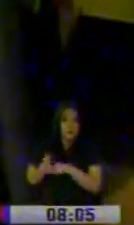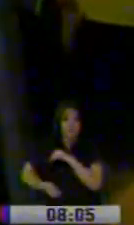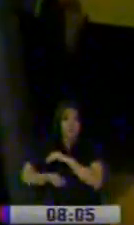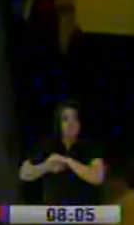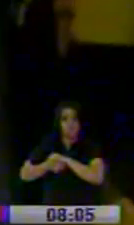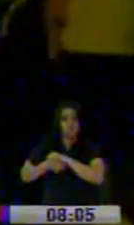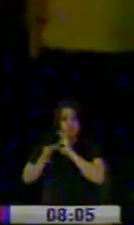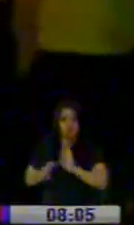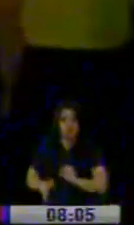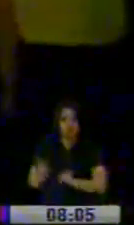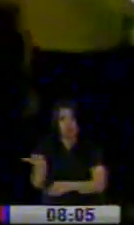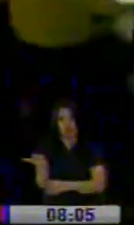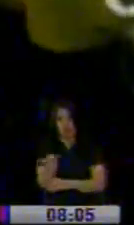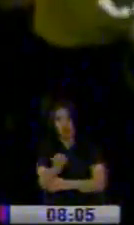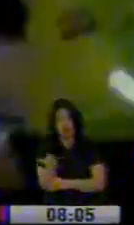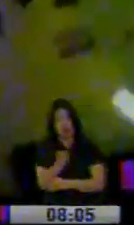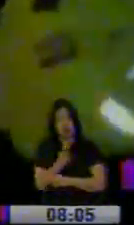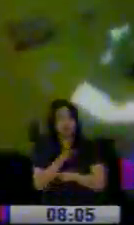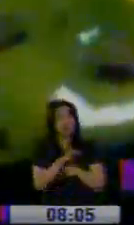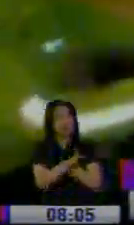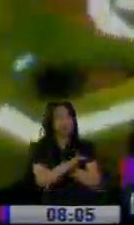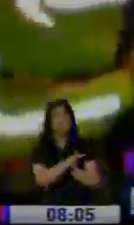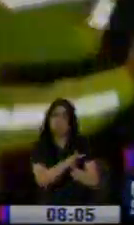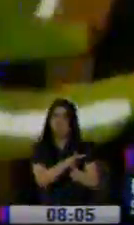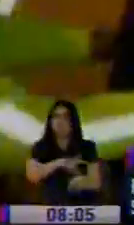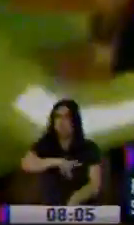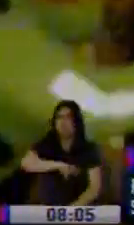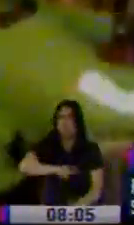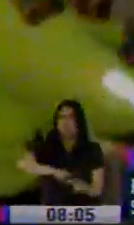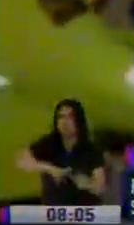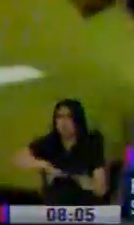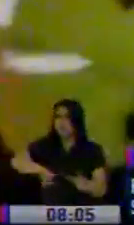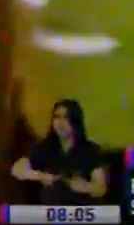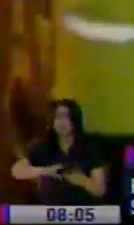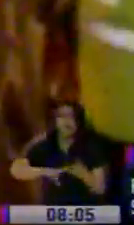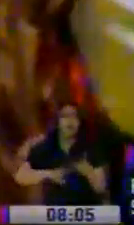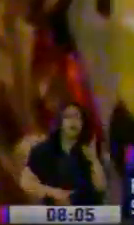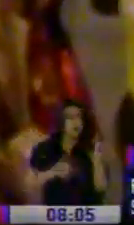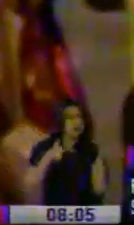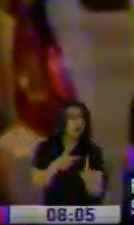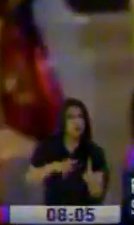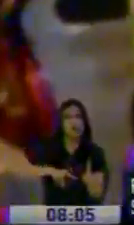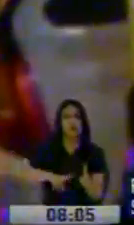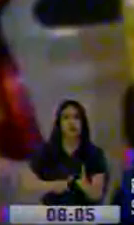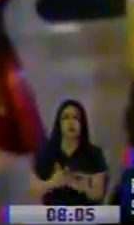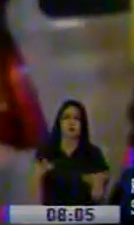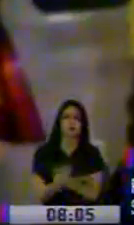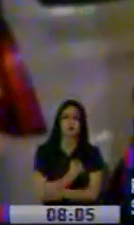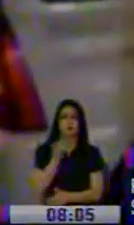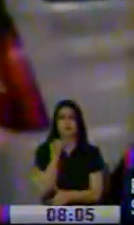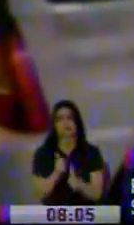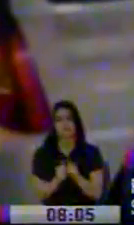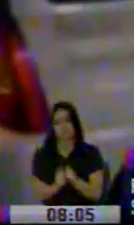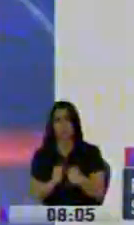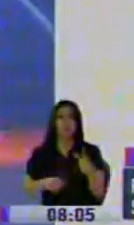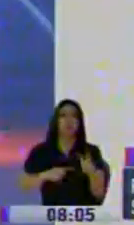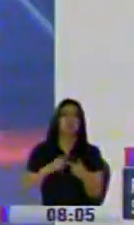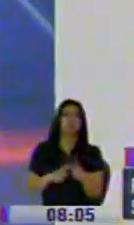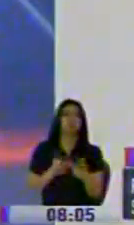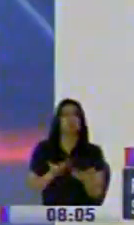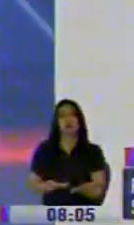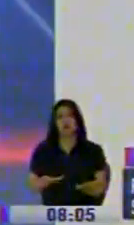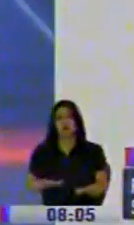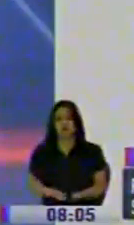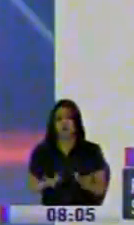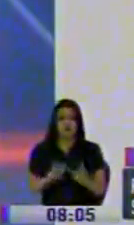madrugada, los dos amigos fueron testigos que los sujetos cometieron más de un asalto a transeúntes que les quitaban teléfonos celulares, objetos de